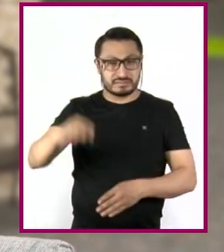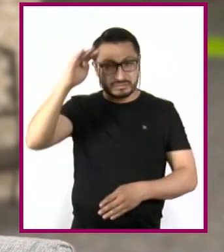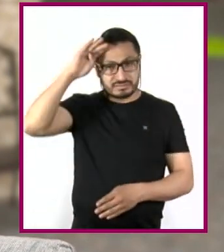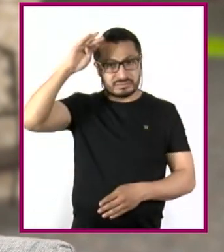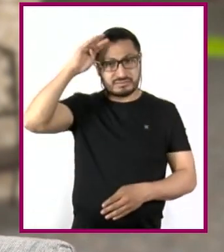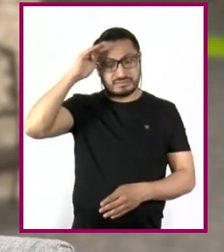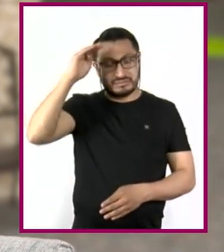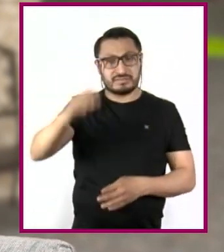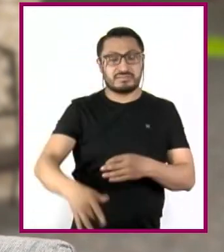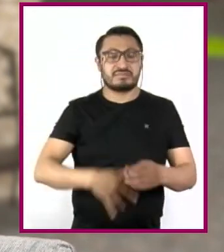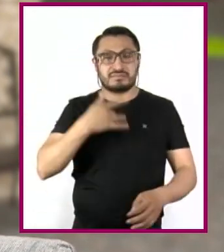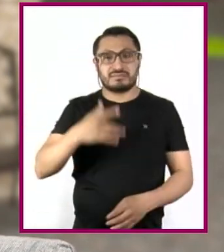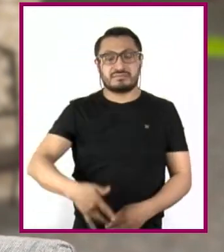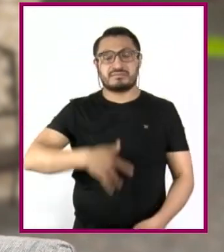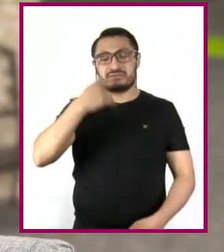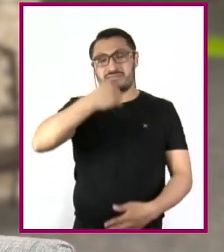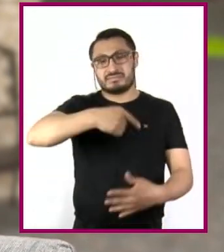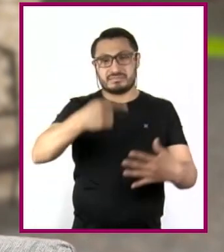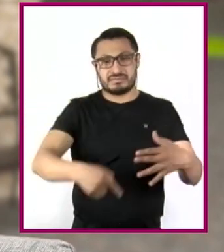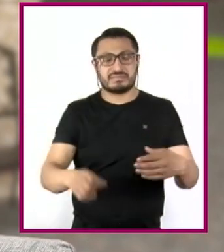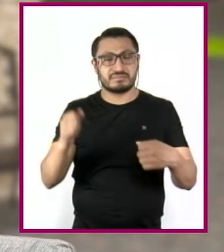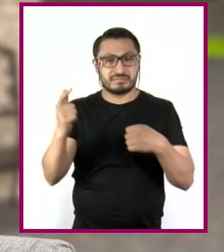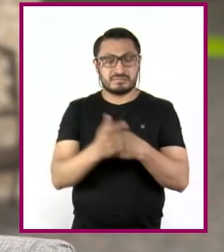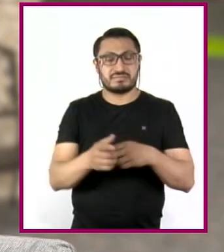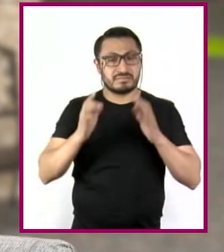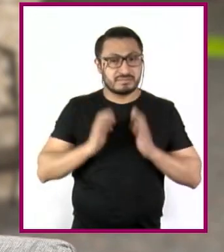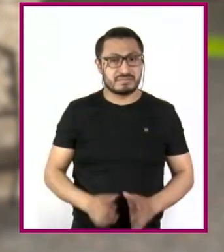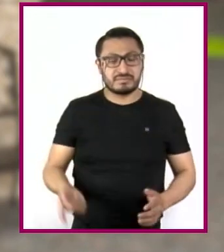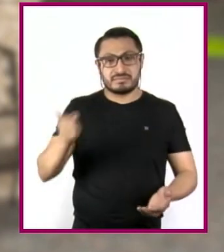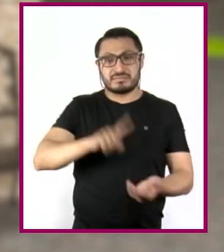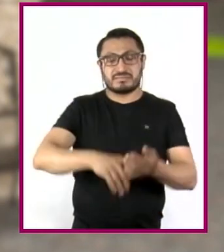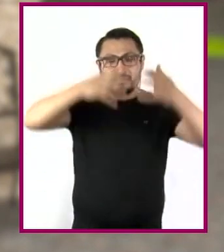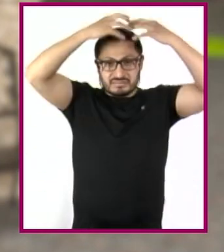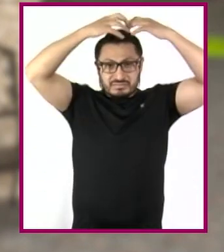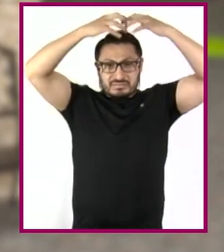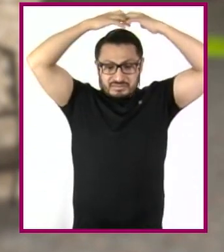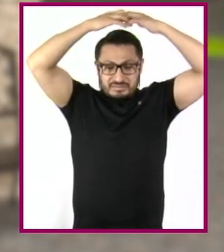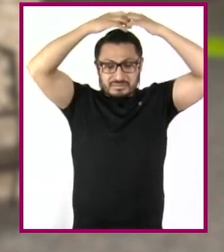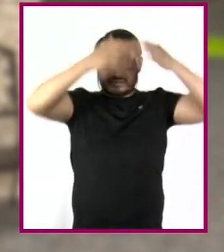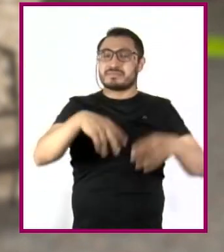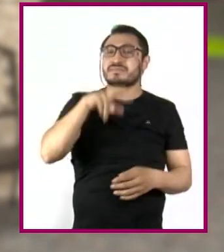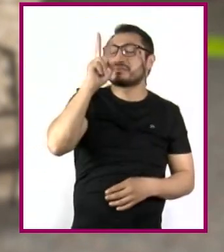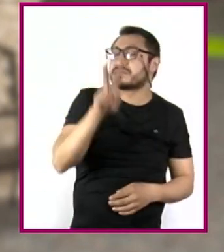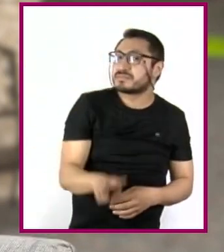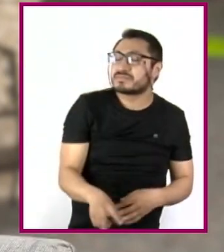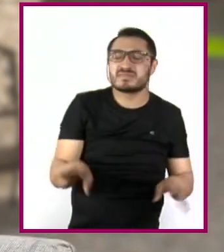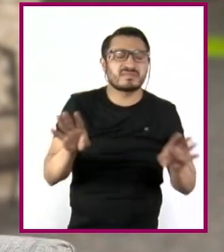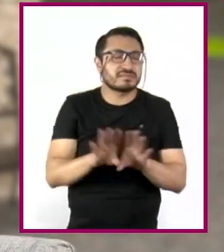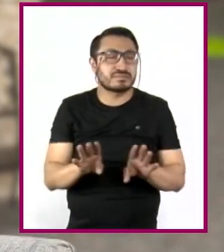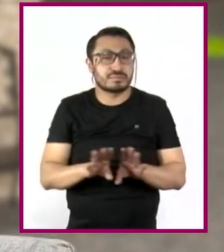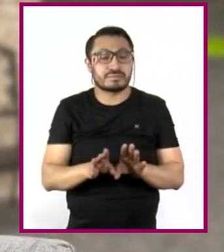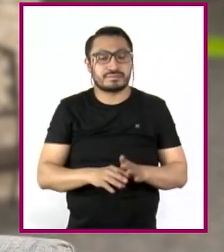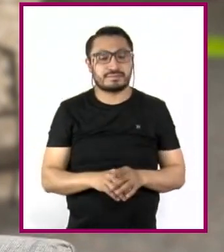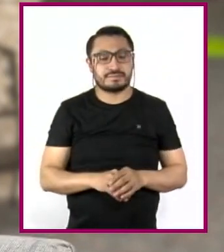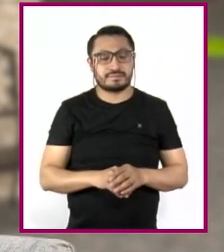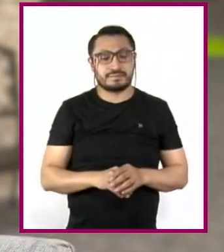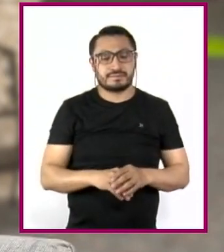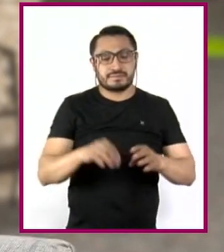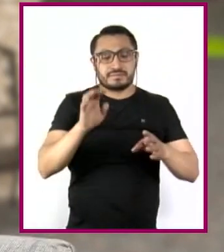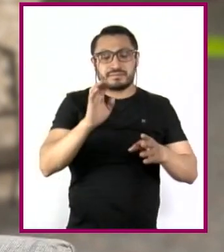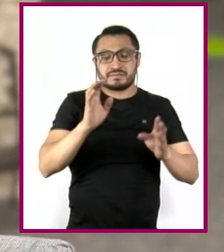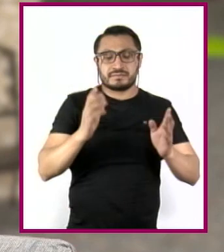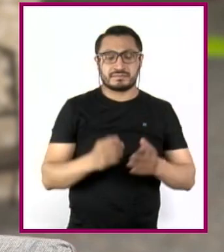y las sensaciones se explican por algo físico. El cerebro. ¿Ah, sí? ¿Cómo?